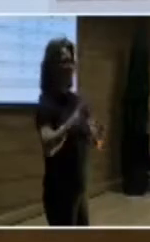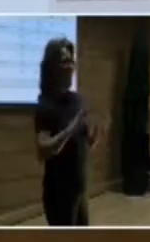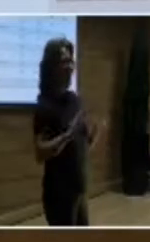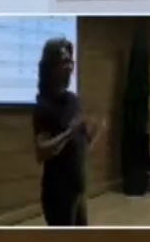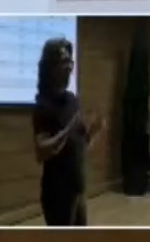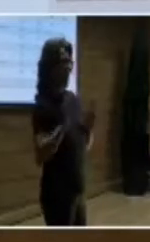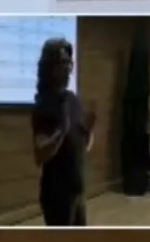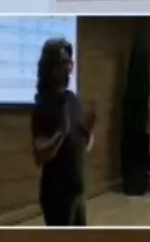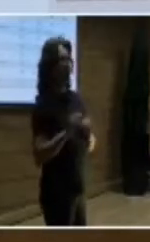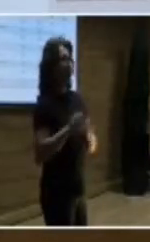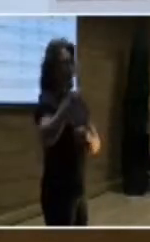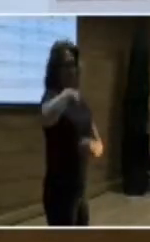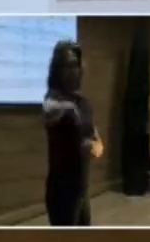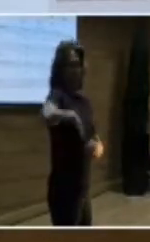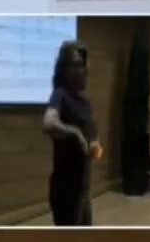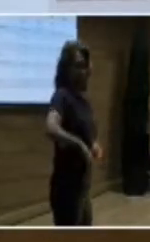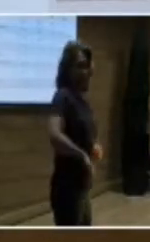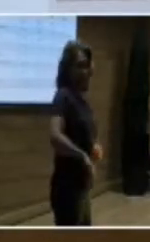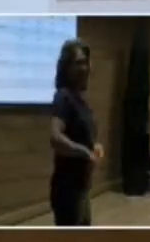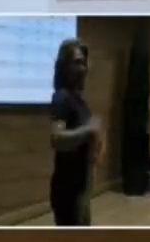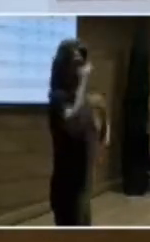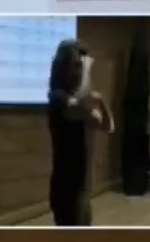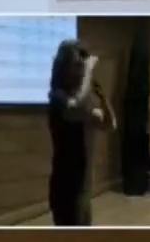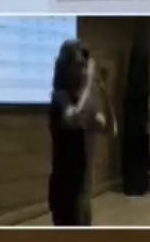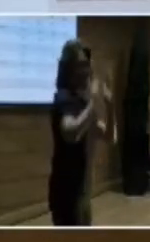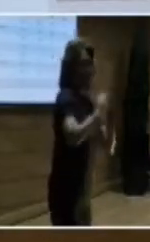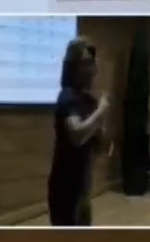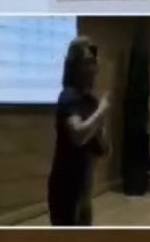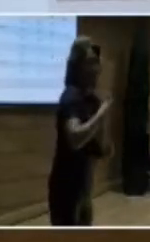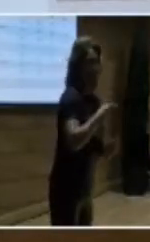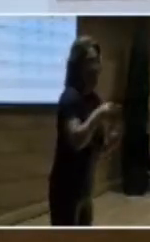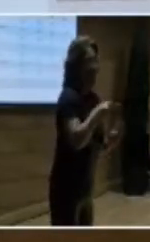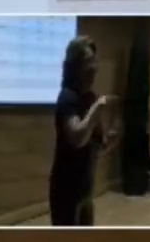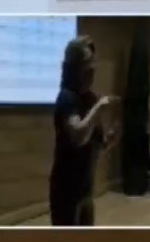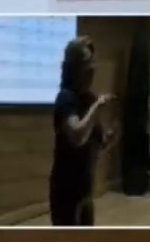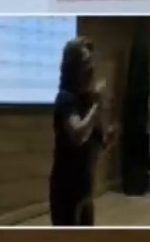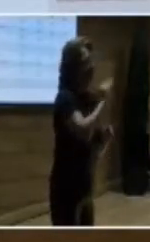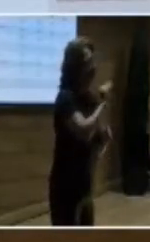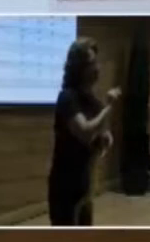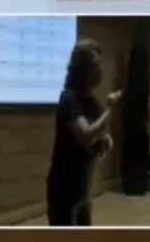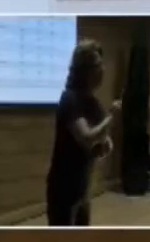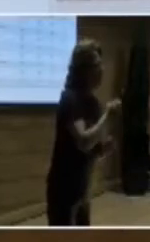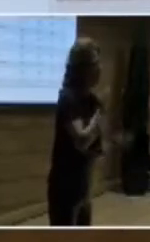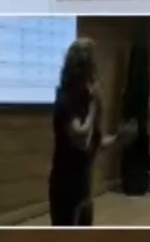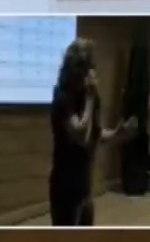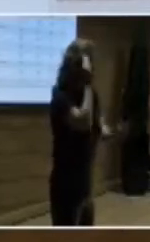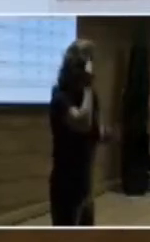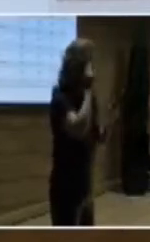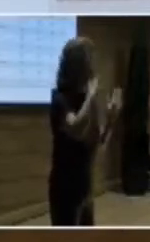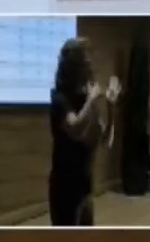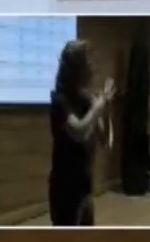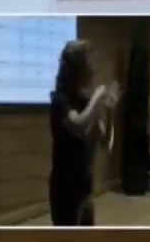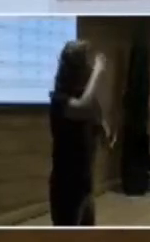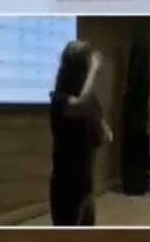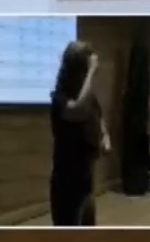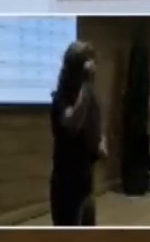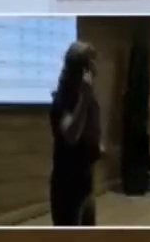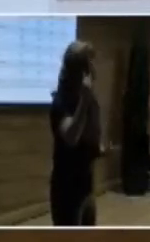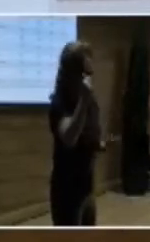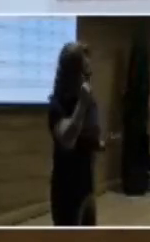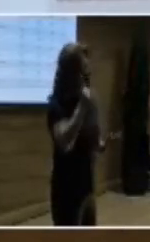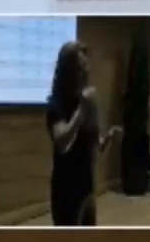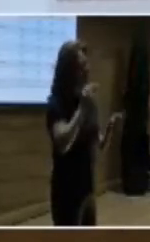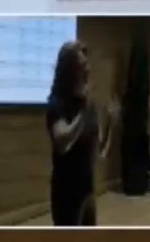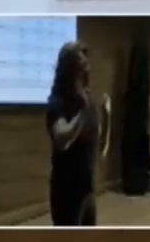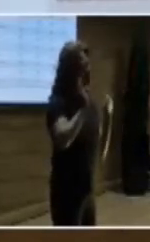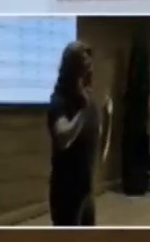de atención primaria y neurólogos y geriatras, ¿tú consideras que despistarse con las fechas es propio del envejecimiento o